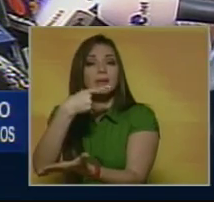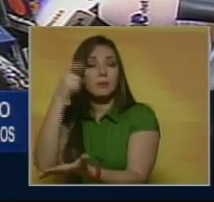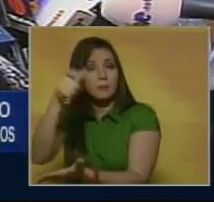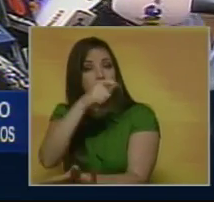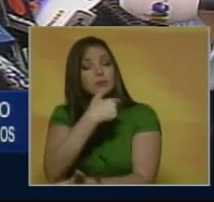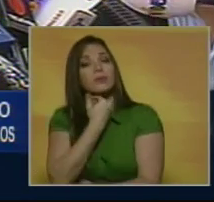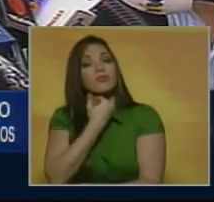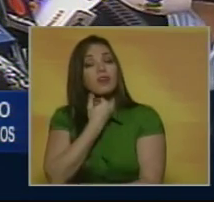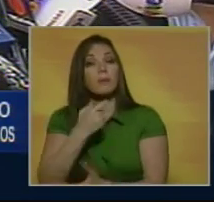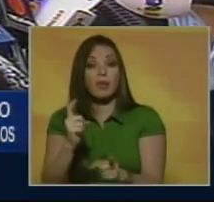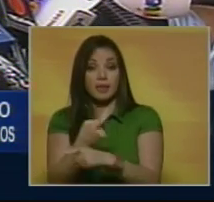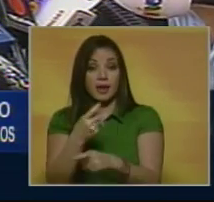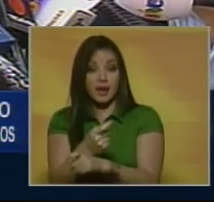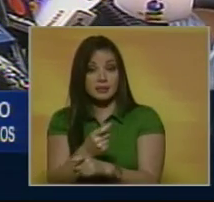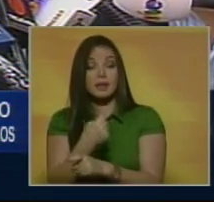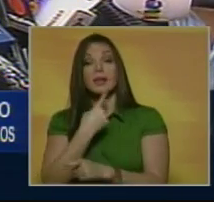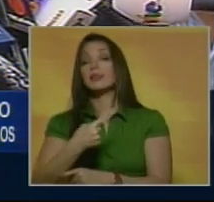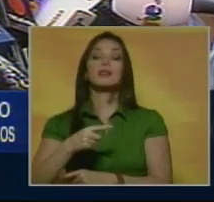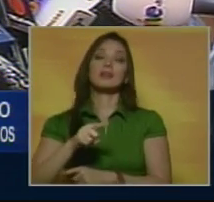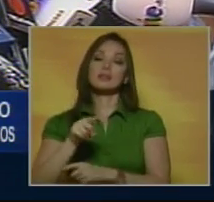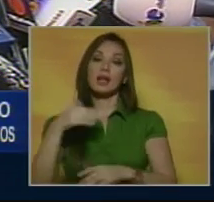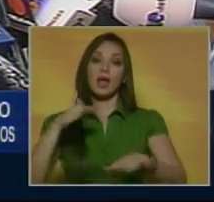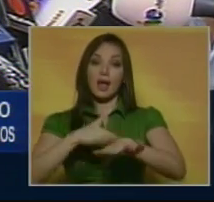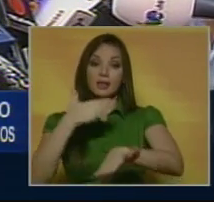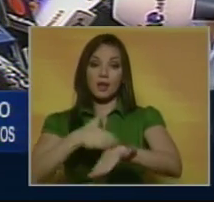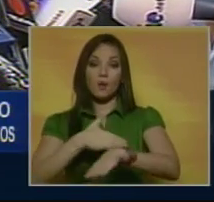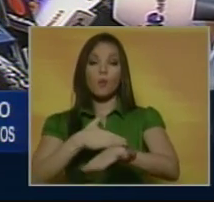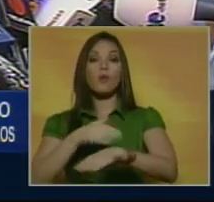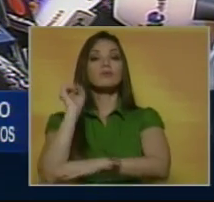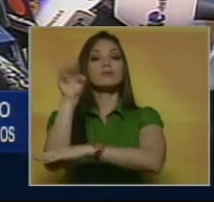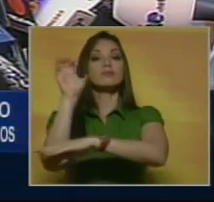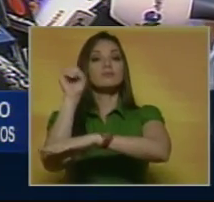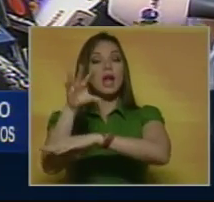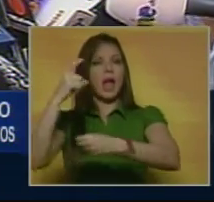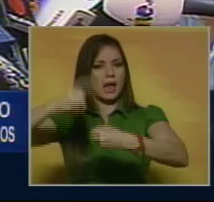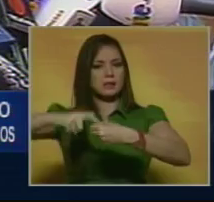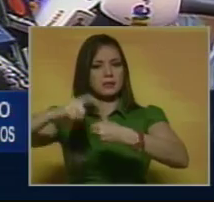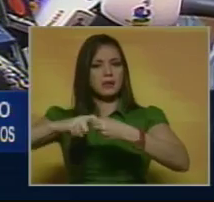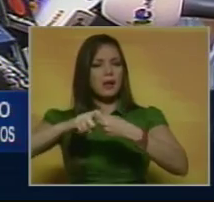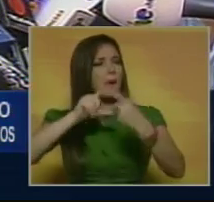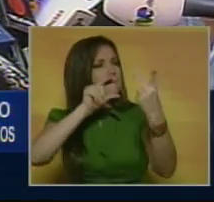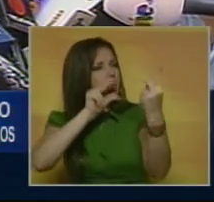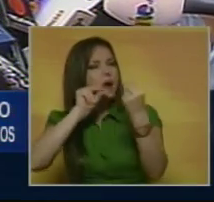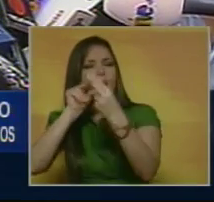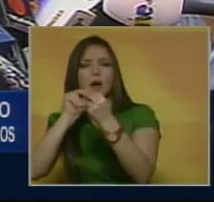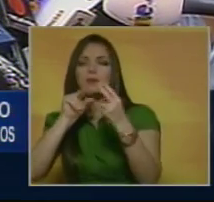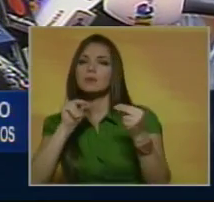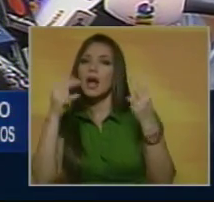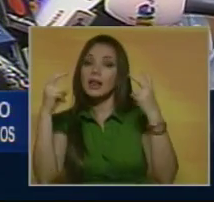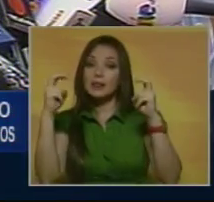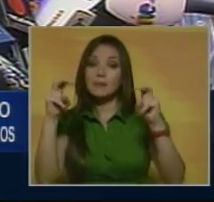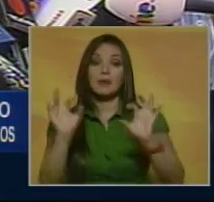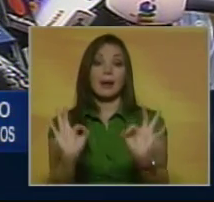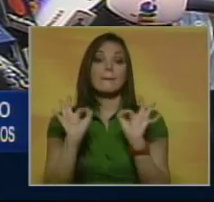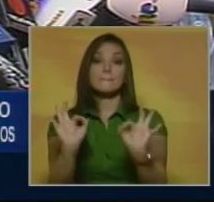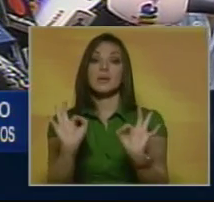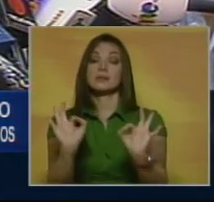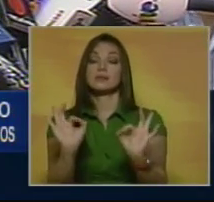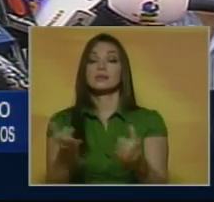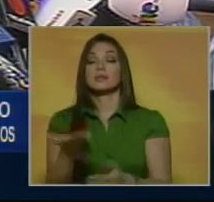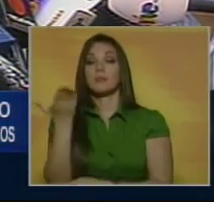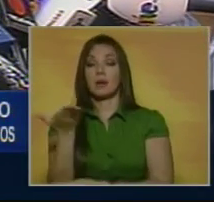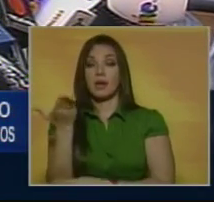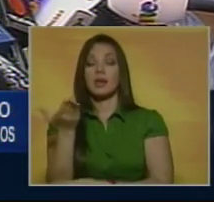anunció para este jueves una asamblea ciudadana en la Plaza Brión de Chacaito para discutir los puntos principales que esperan tratar en la